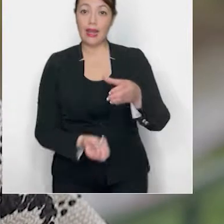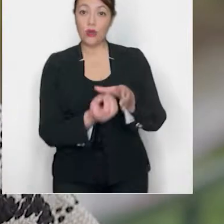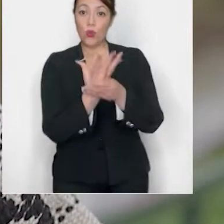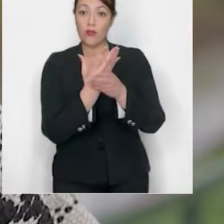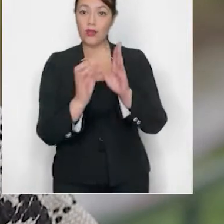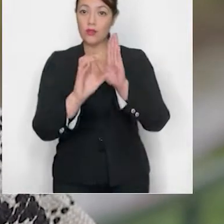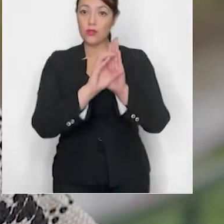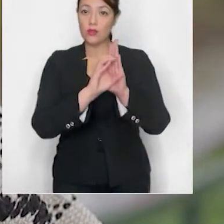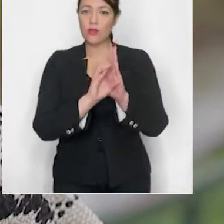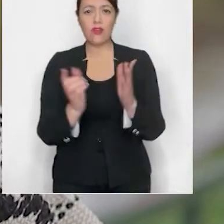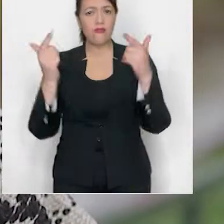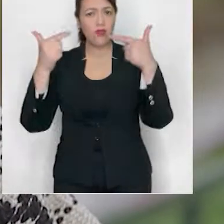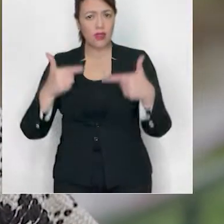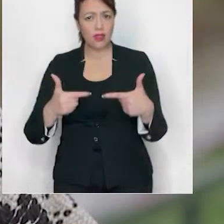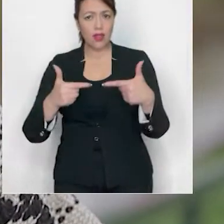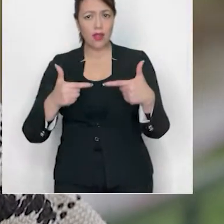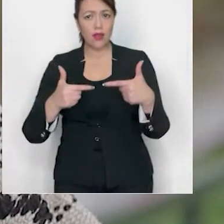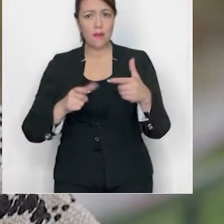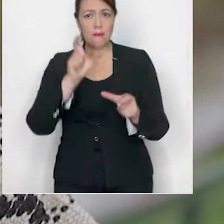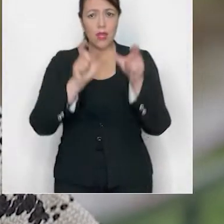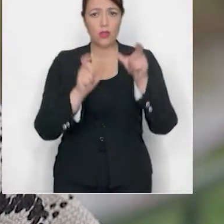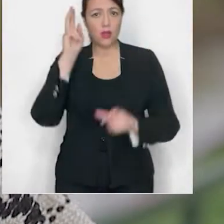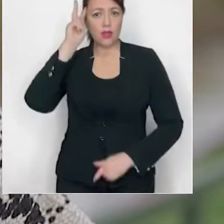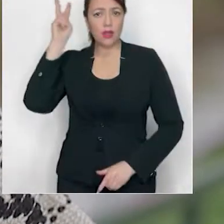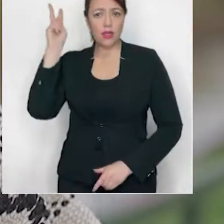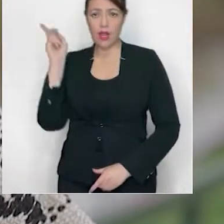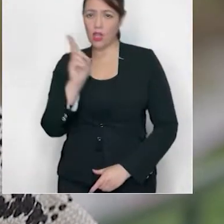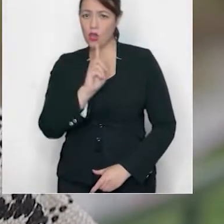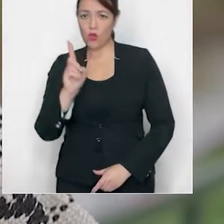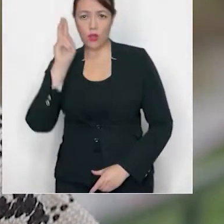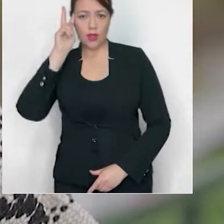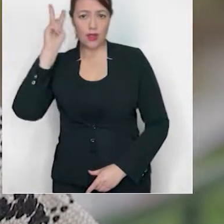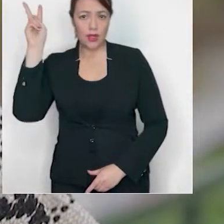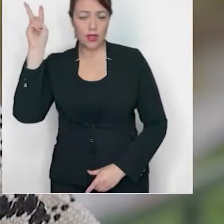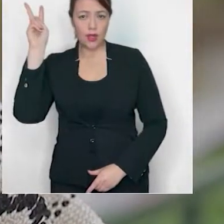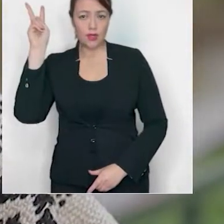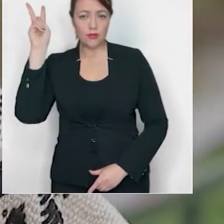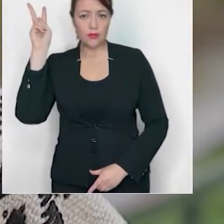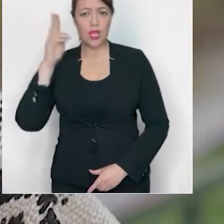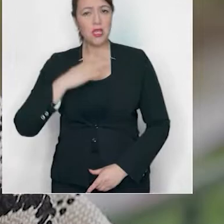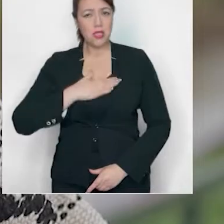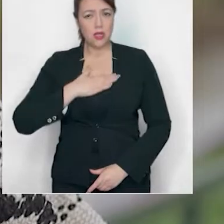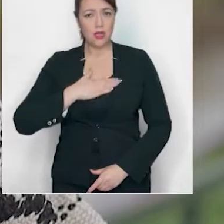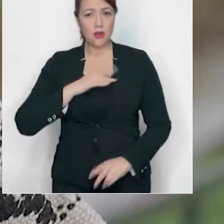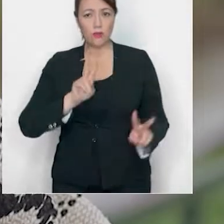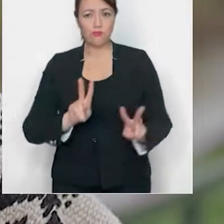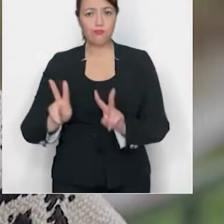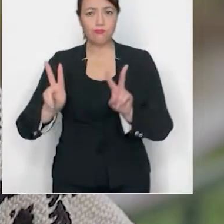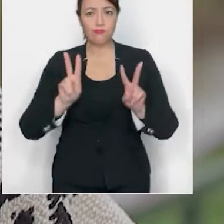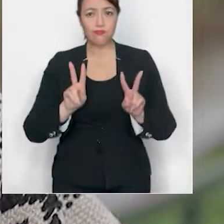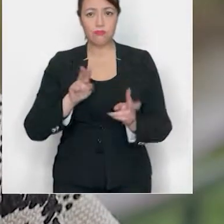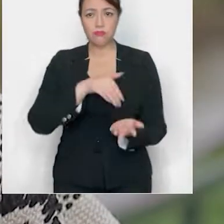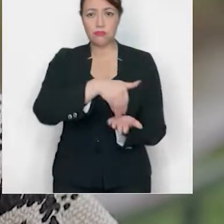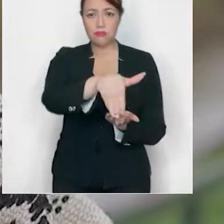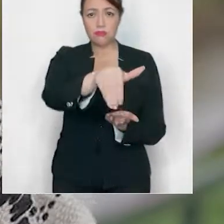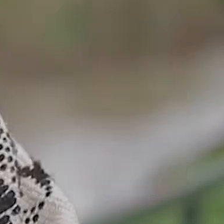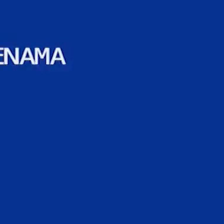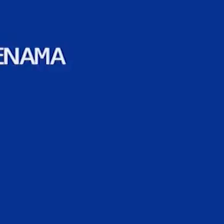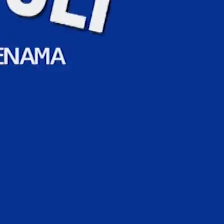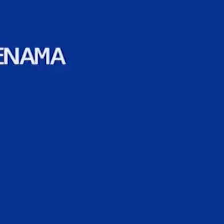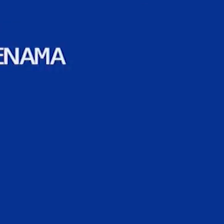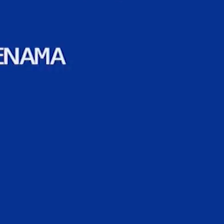La nueva constitución nos va a enfrentar entre chilenos indígenas y no indígenas. Queremos paz.